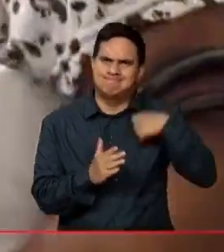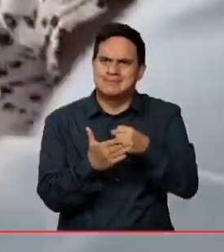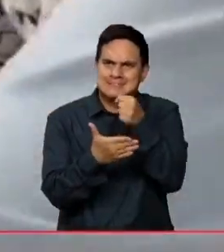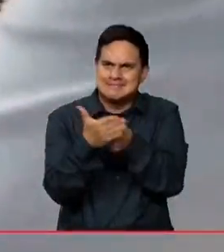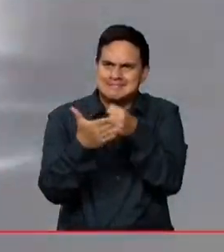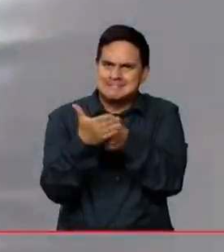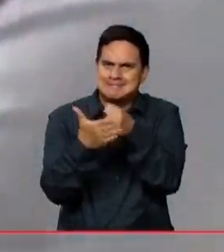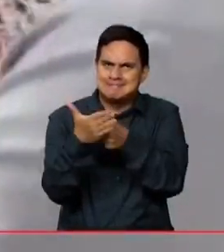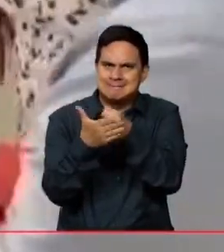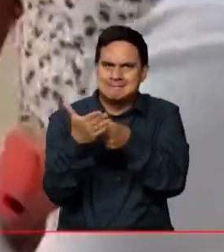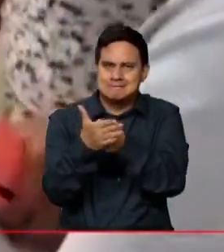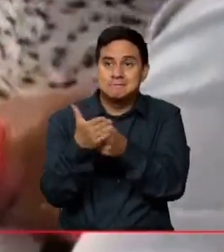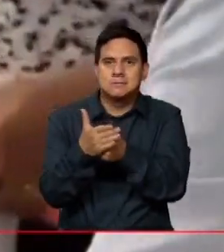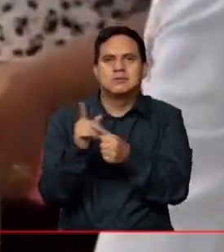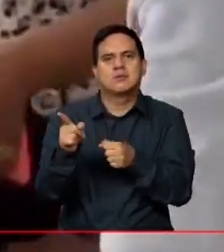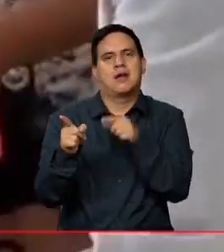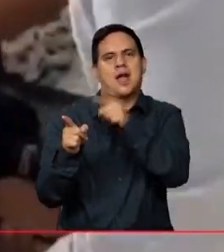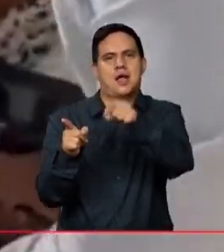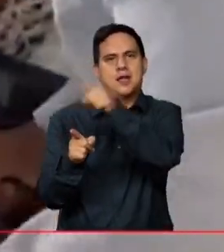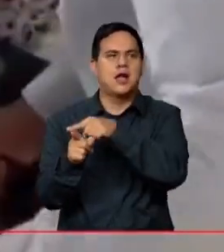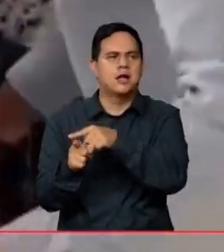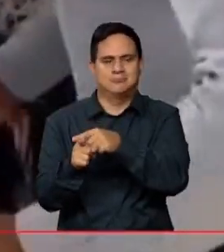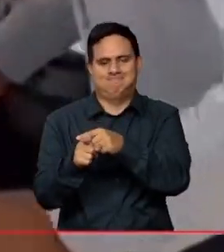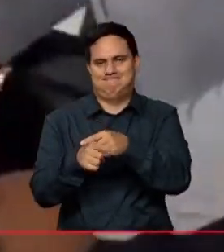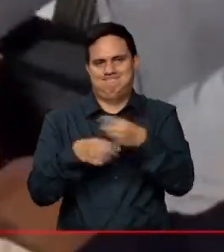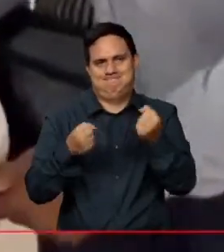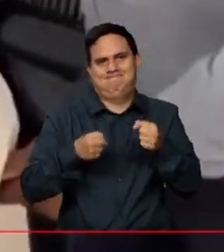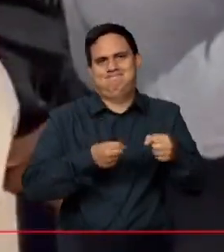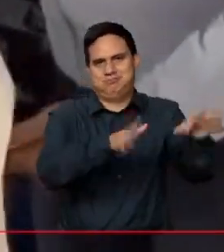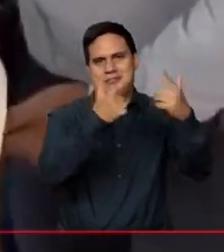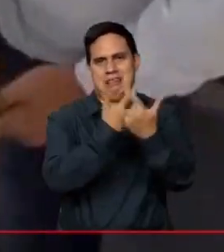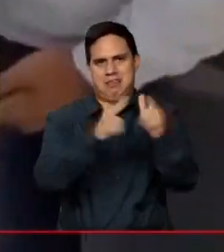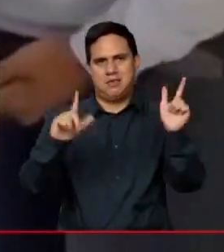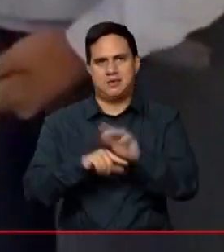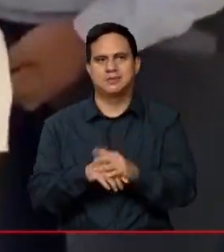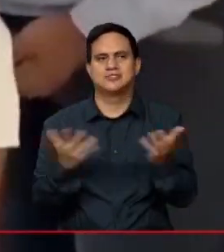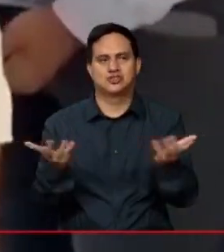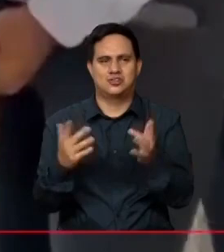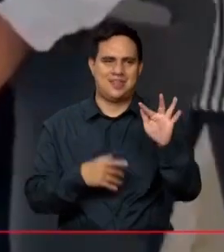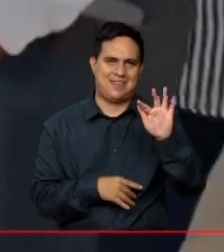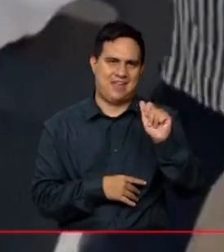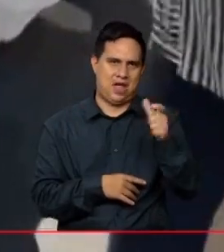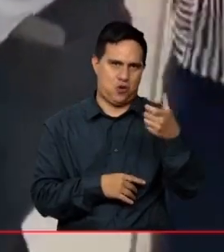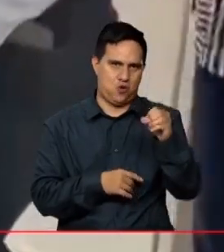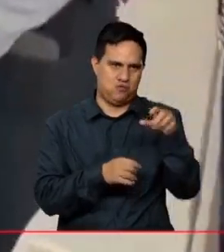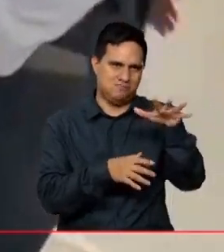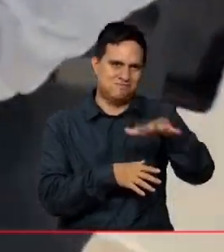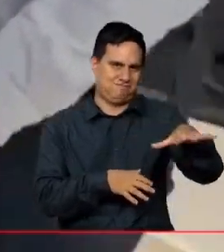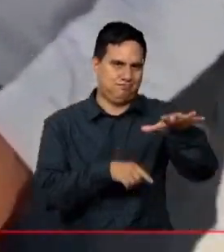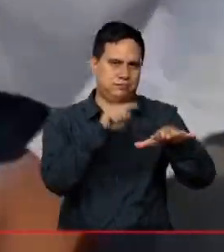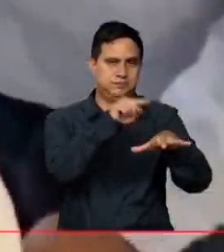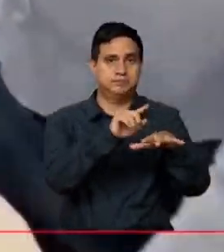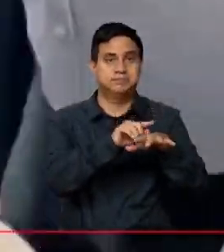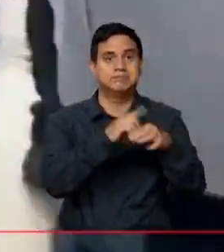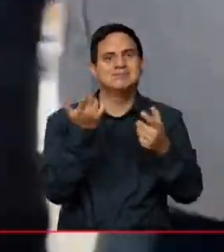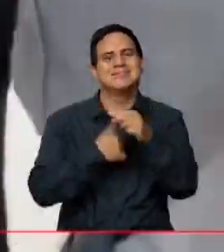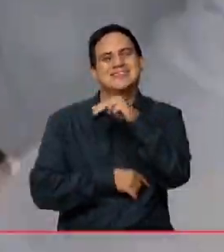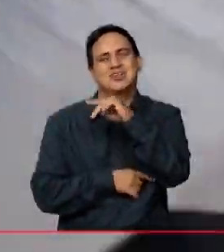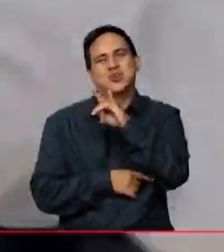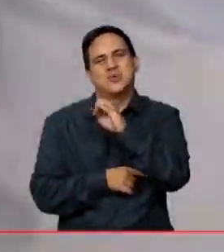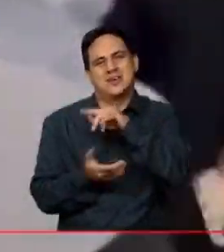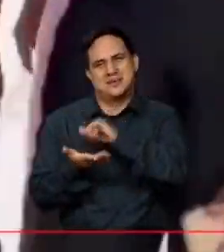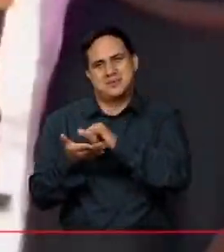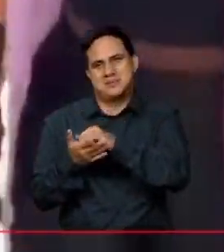que los captores lo dejaran libre en zona boscosa del municipio de Tadó. La mandataria departamental Nubia Carolina Córdoba Jury